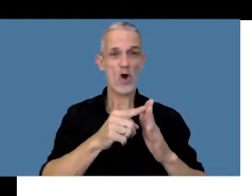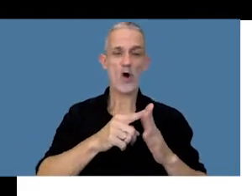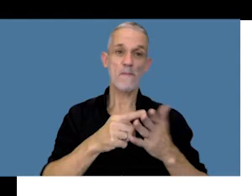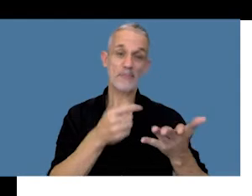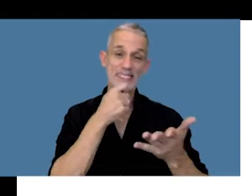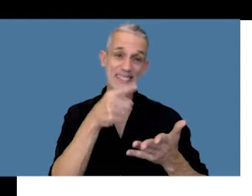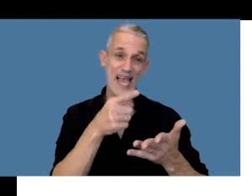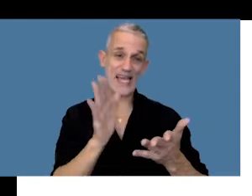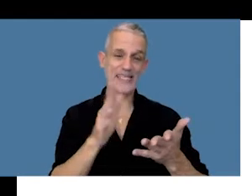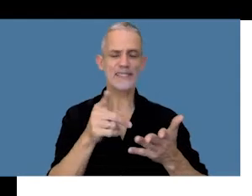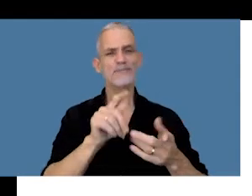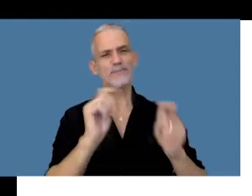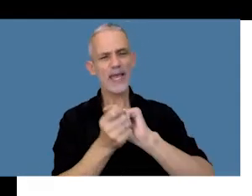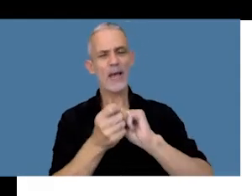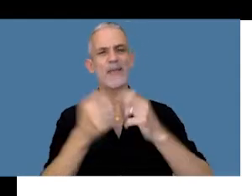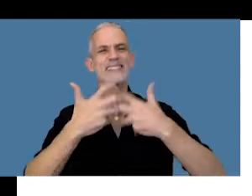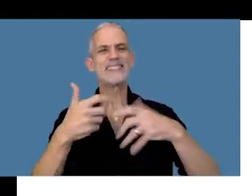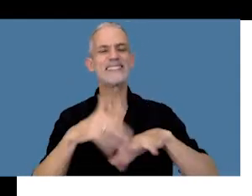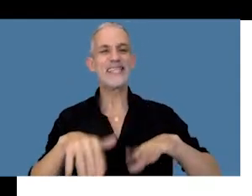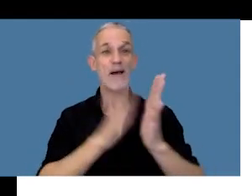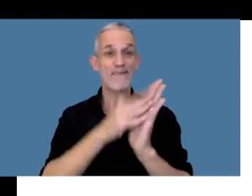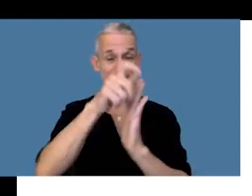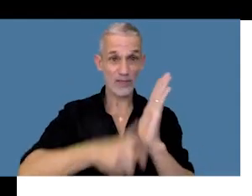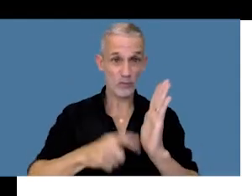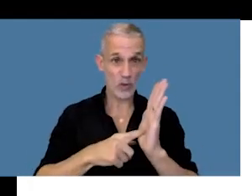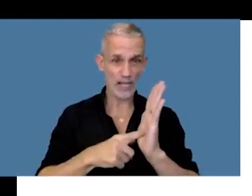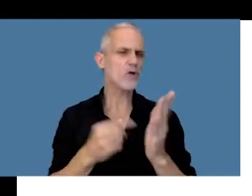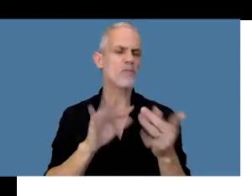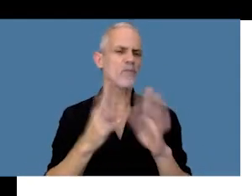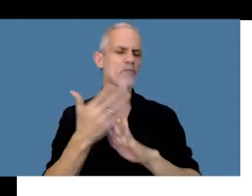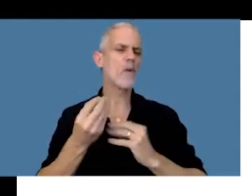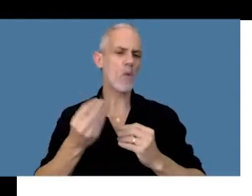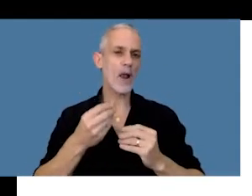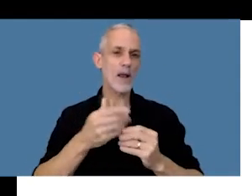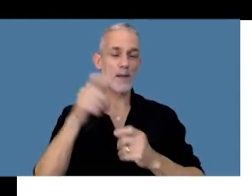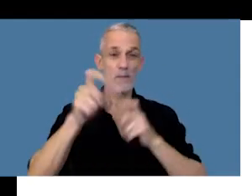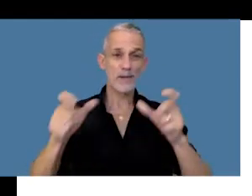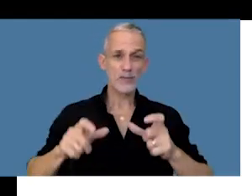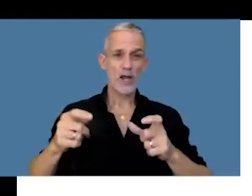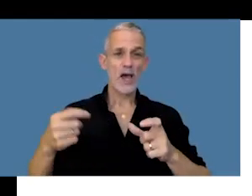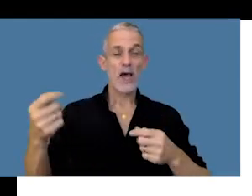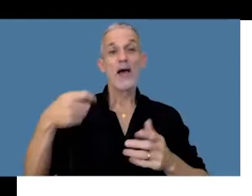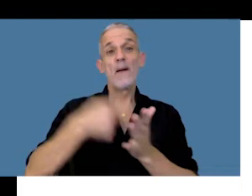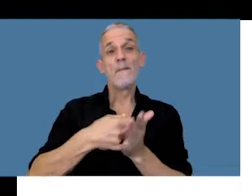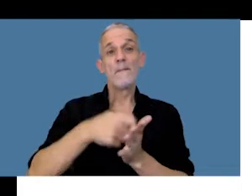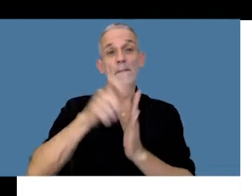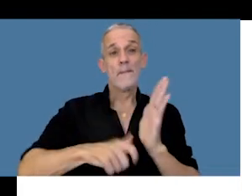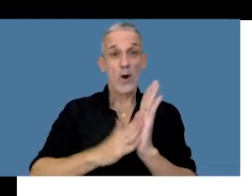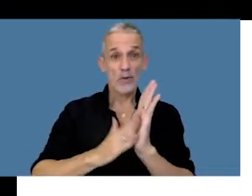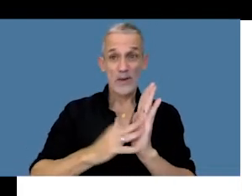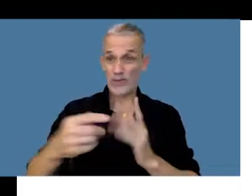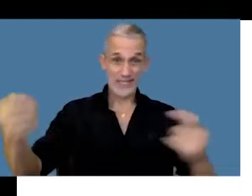caso se hizo reformar el sistema de facturación también, de modo tal que los proveedores del monotributista,